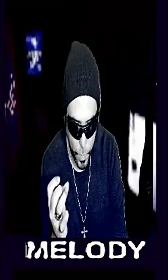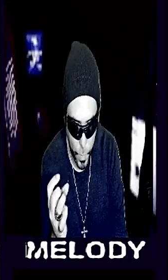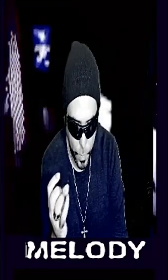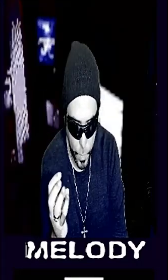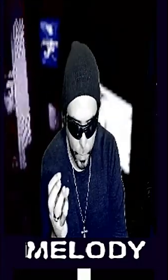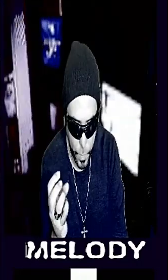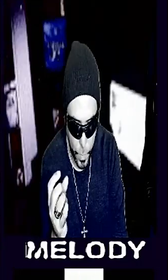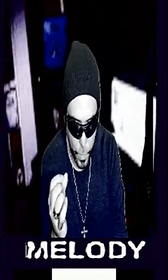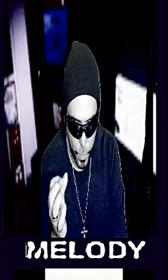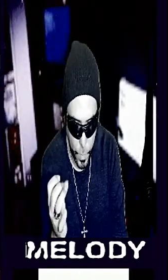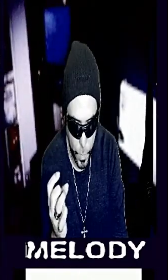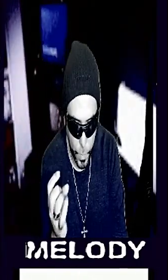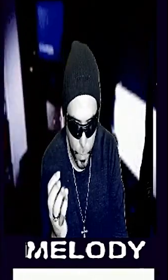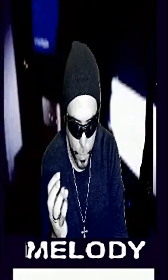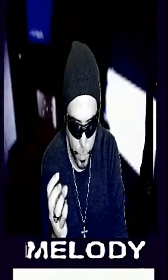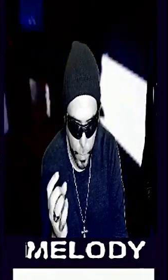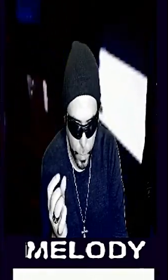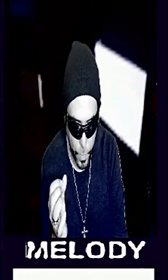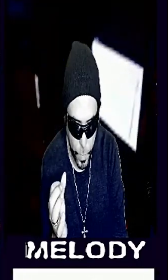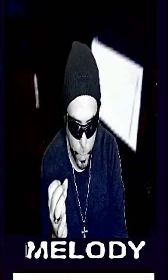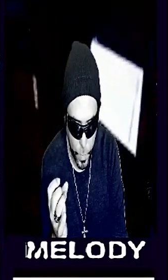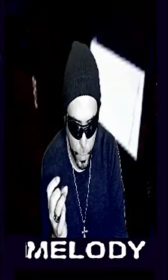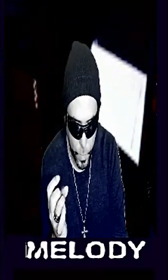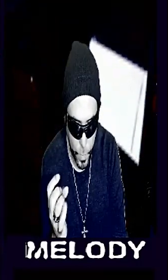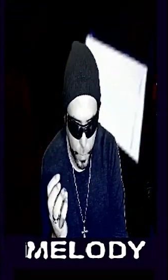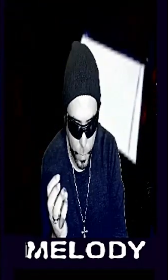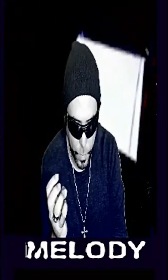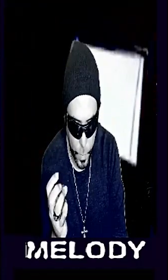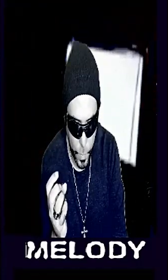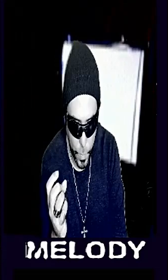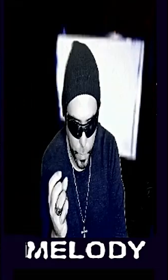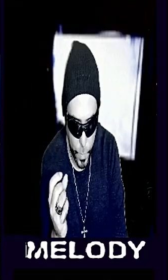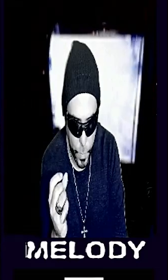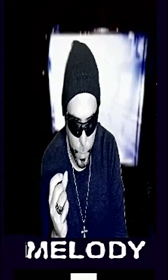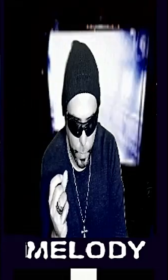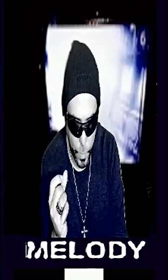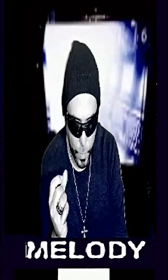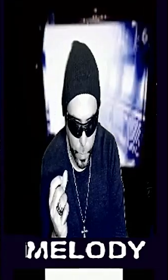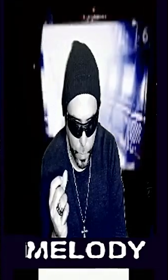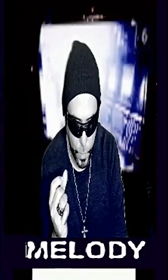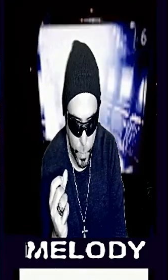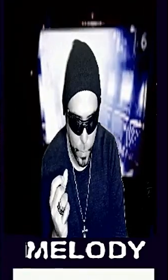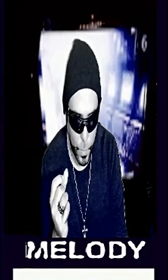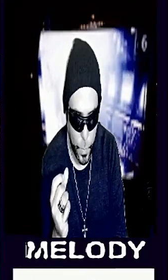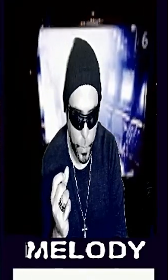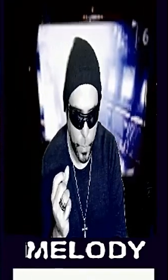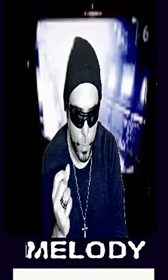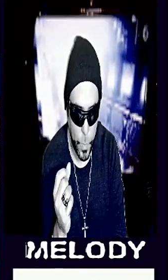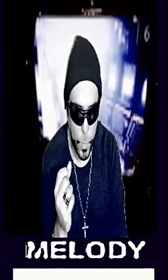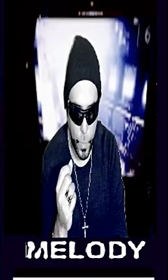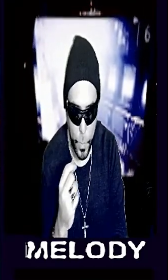estándares en tecnología, seguridad y confort. Visita nuestra página web